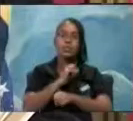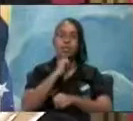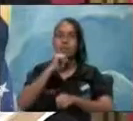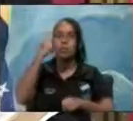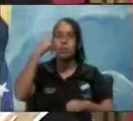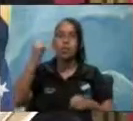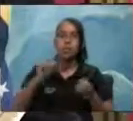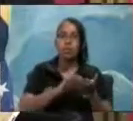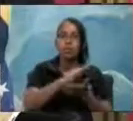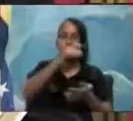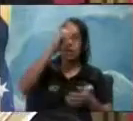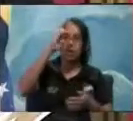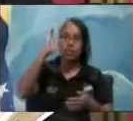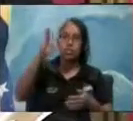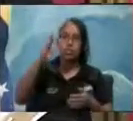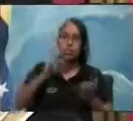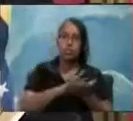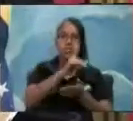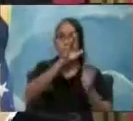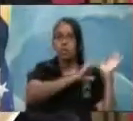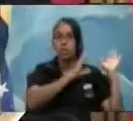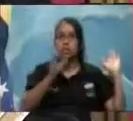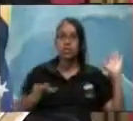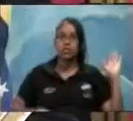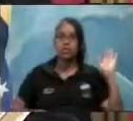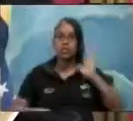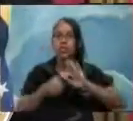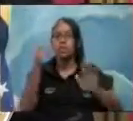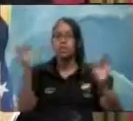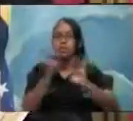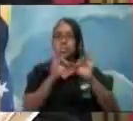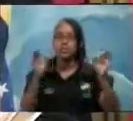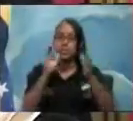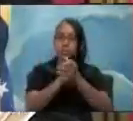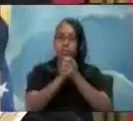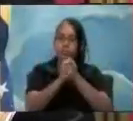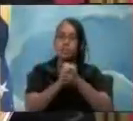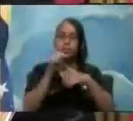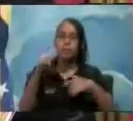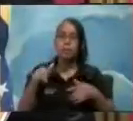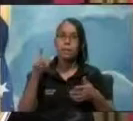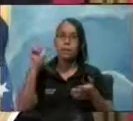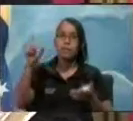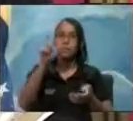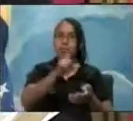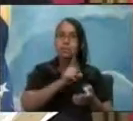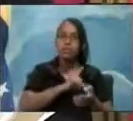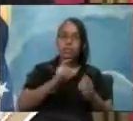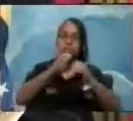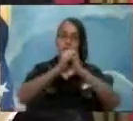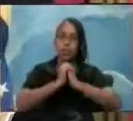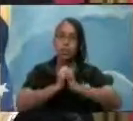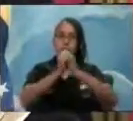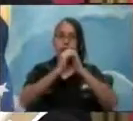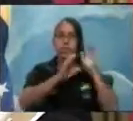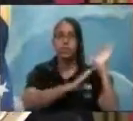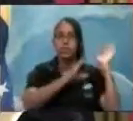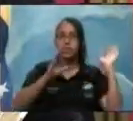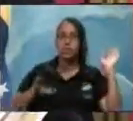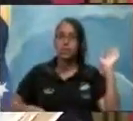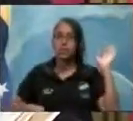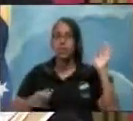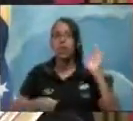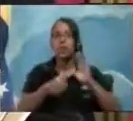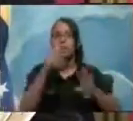glorificar a Cristo. Así es. Glorificamos a Cristo. A más nadie, amigo. Aquí te enseñamos a adorar a Cristo, a alabar a Cristo, a